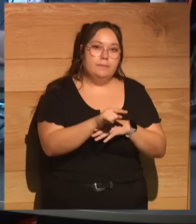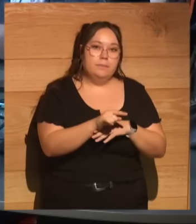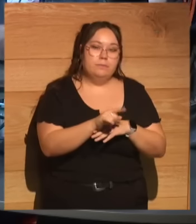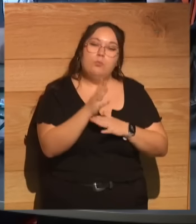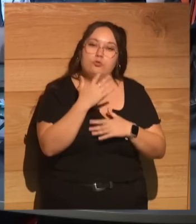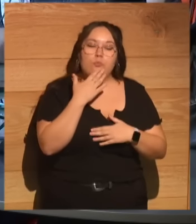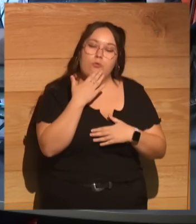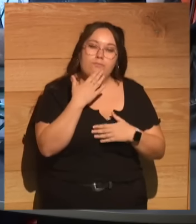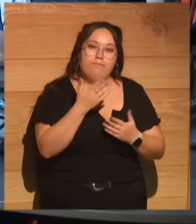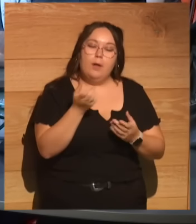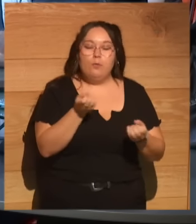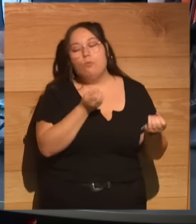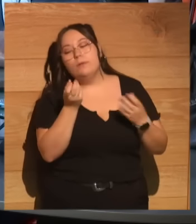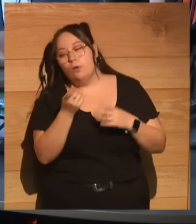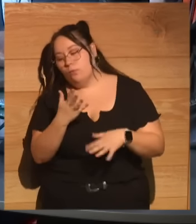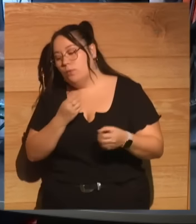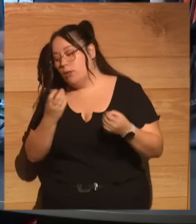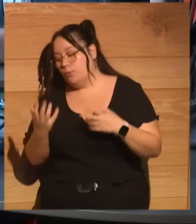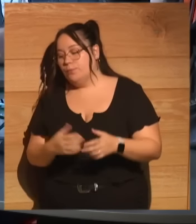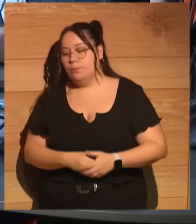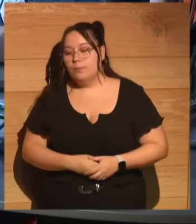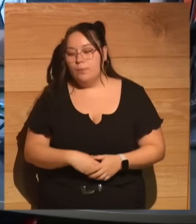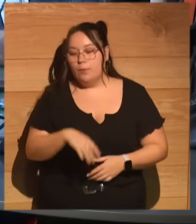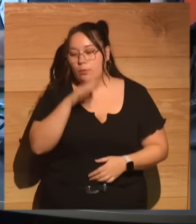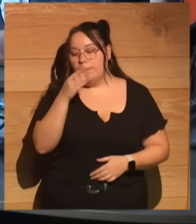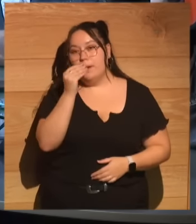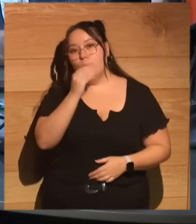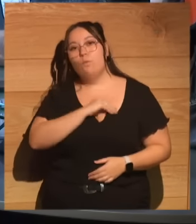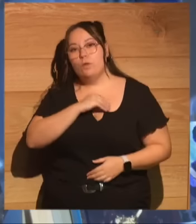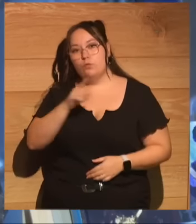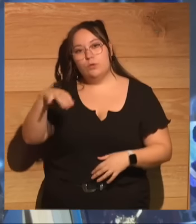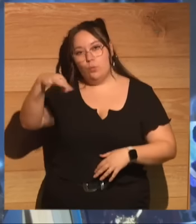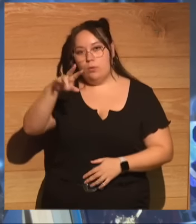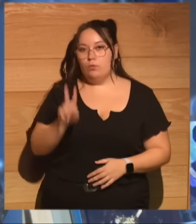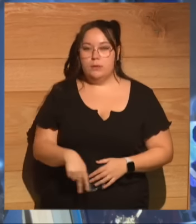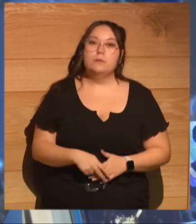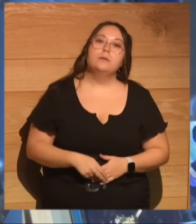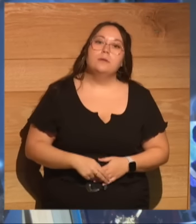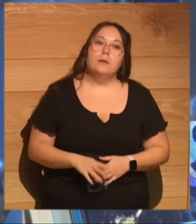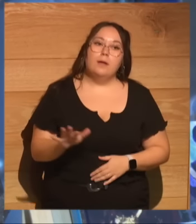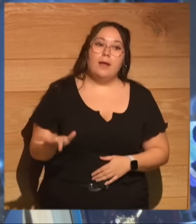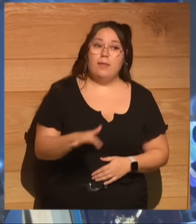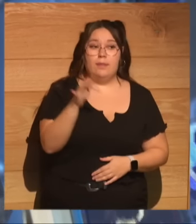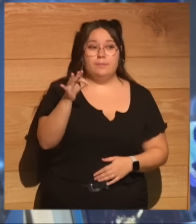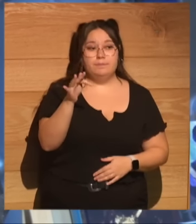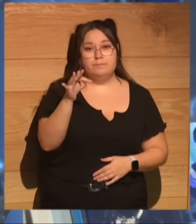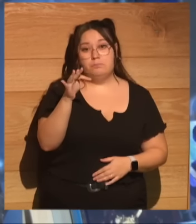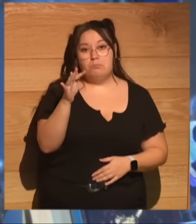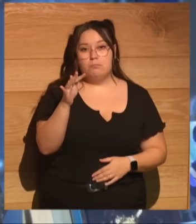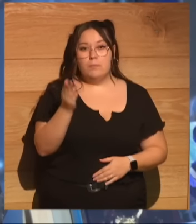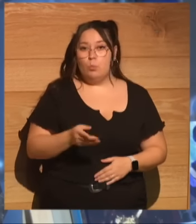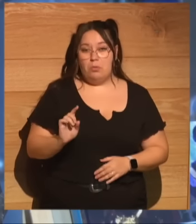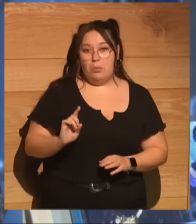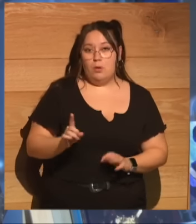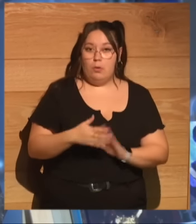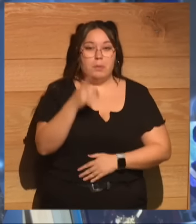lanza por ti. Cuéntalo, Rodrigo, porque tú, para la bondad, eres único. Hoy, y además sin darse importancia, y tan único, lo cual me ha llamado